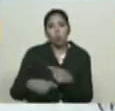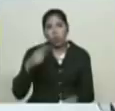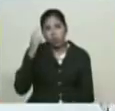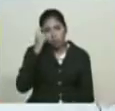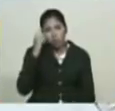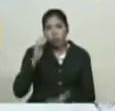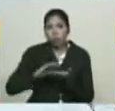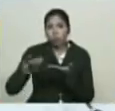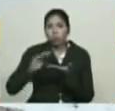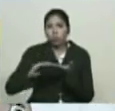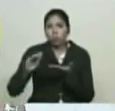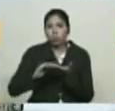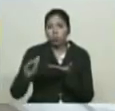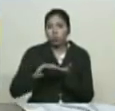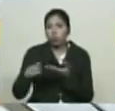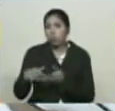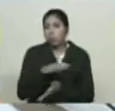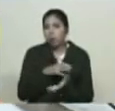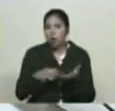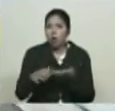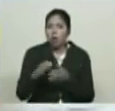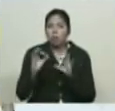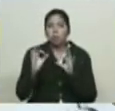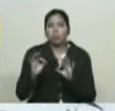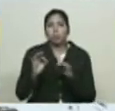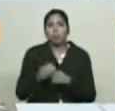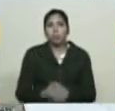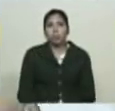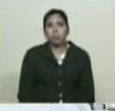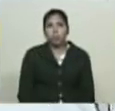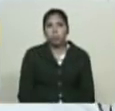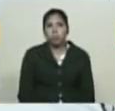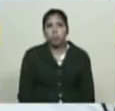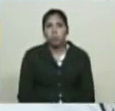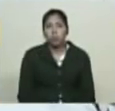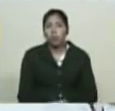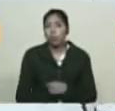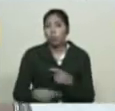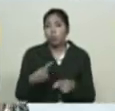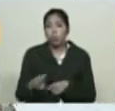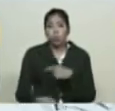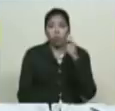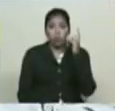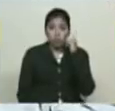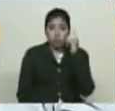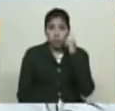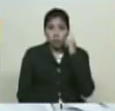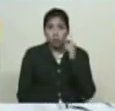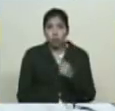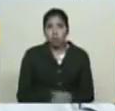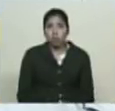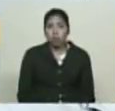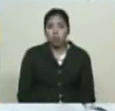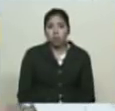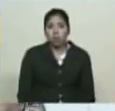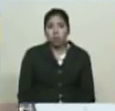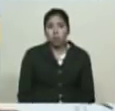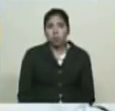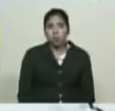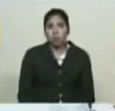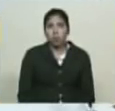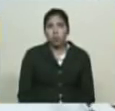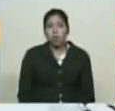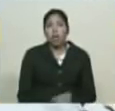resolver los problemas de los venezolanos, por avanzar en el gran proyecto de país, todos los días. Y se ratifica hoy que